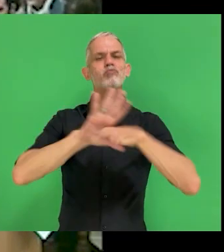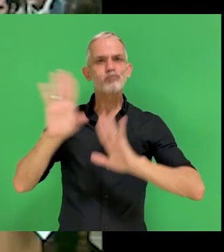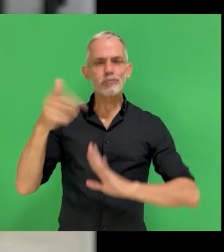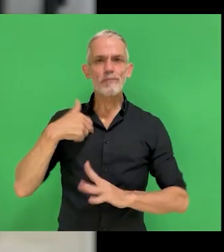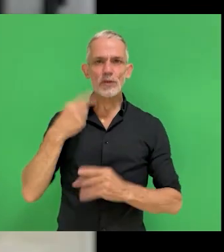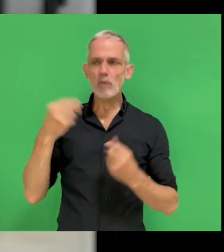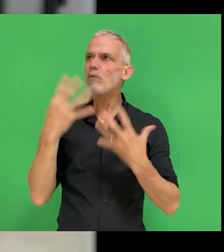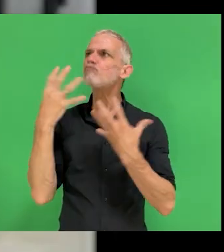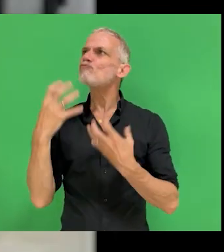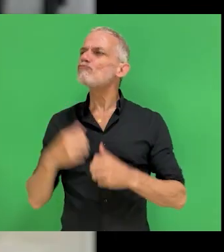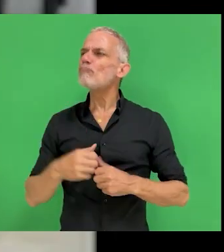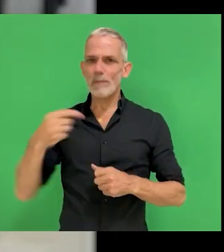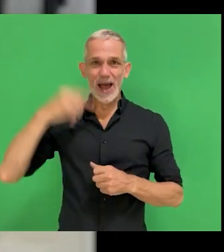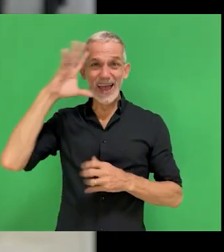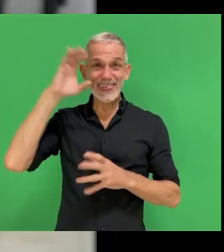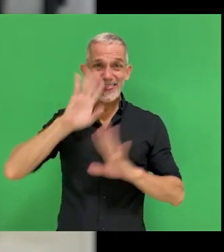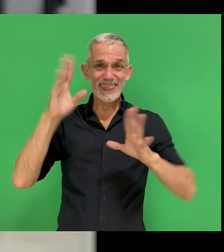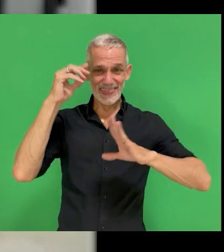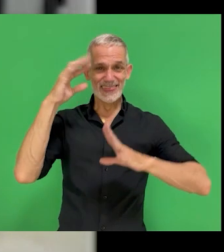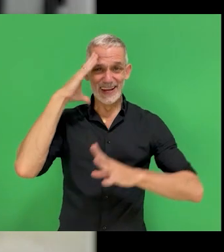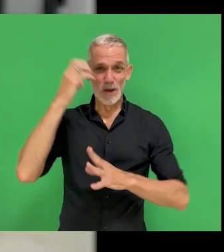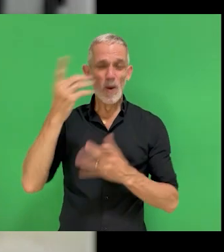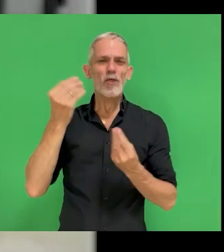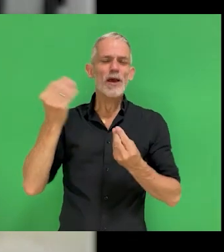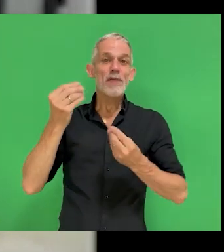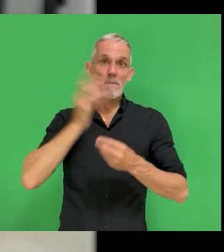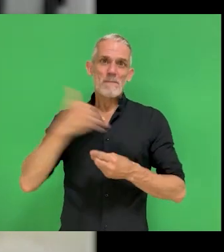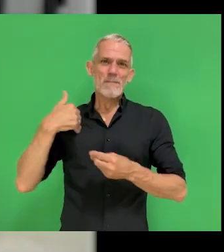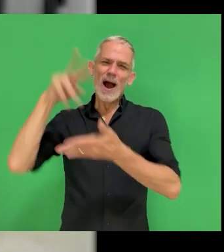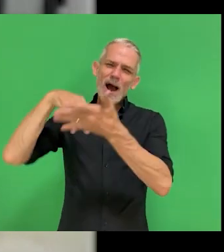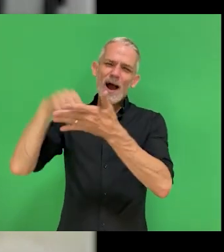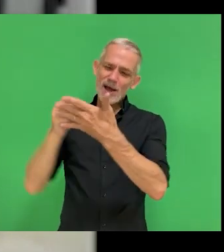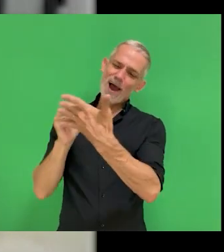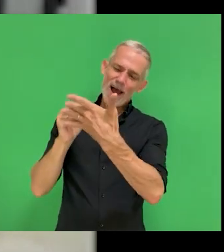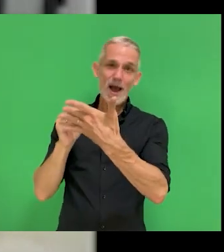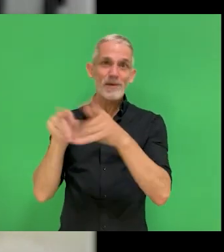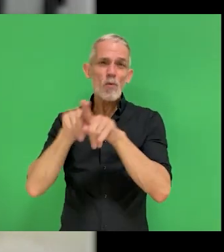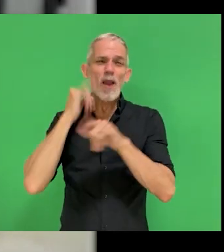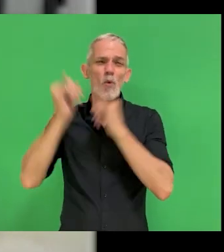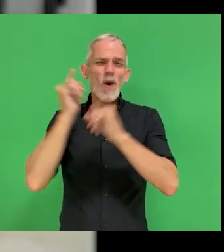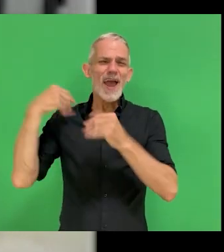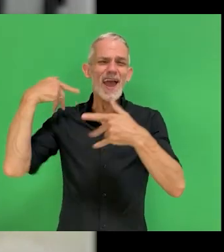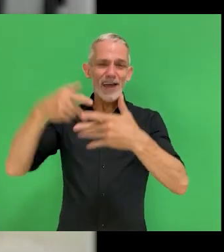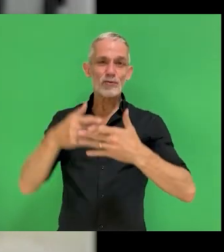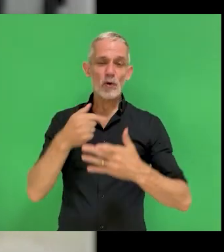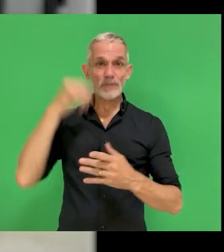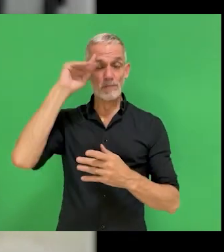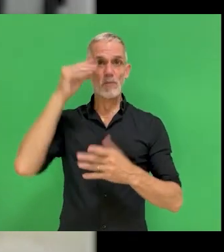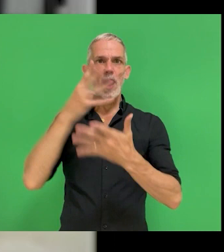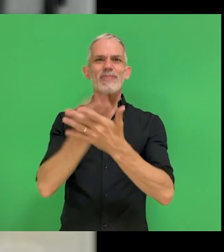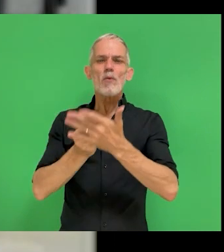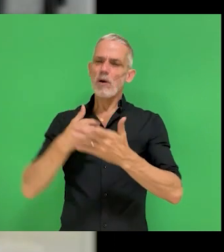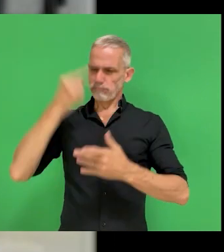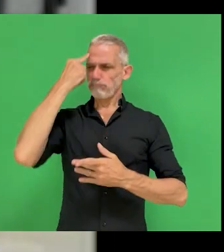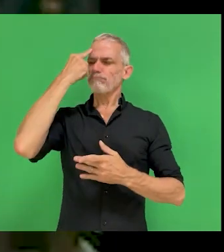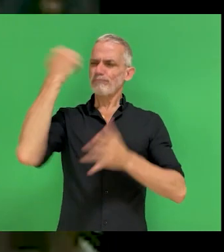yo tengo ese recuerdo de las lecturas, y también recuerdo sobre todo las imágenes, las